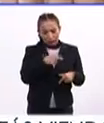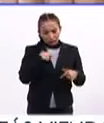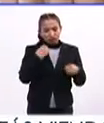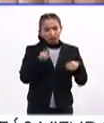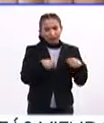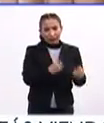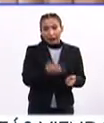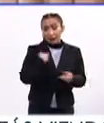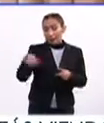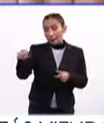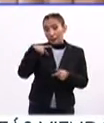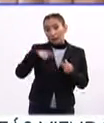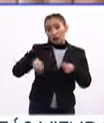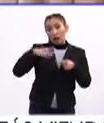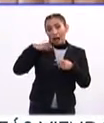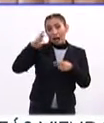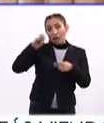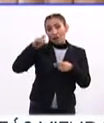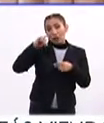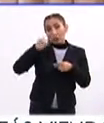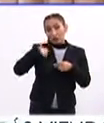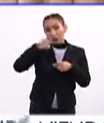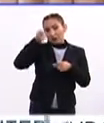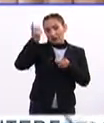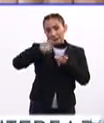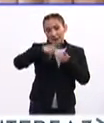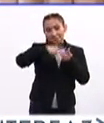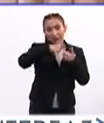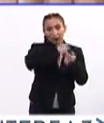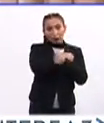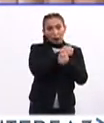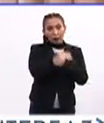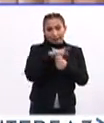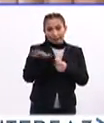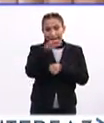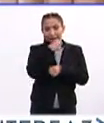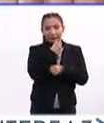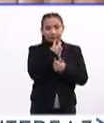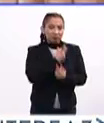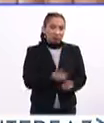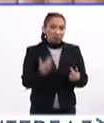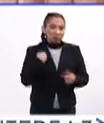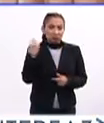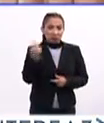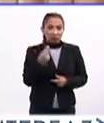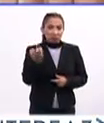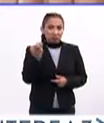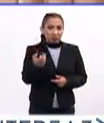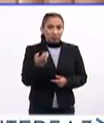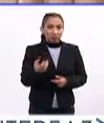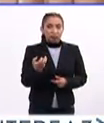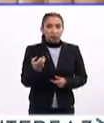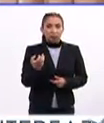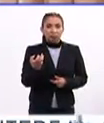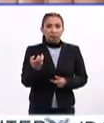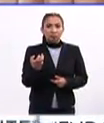benefician a esta población y hacen más fácil la inserción educativa de esta población. Entonces creo que en ese sentido